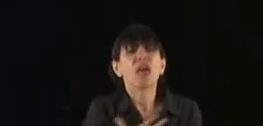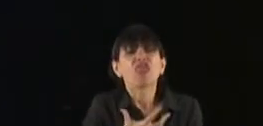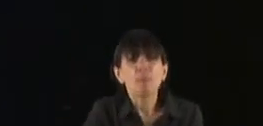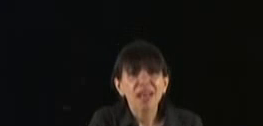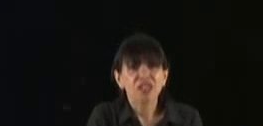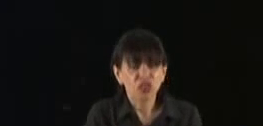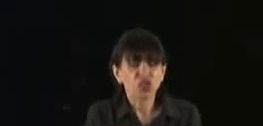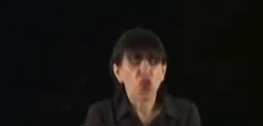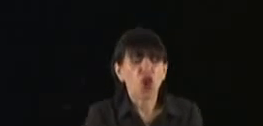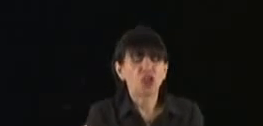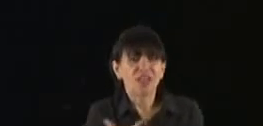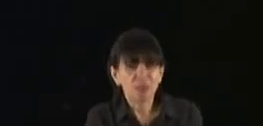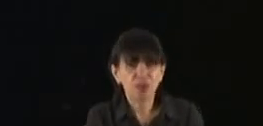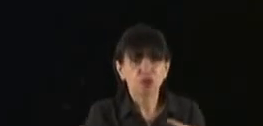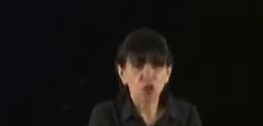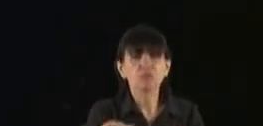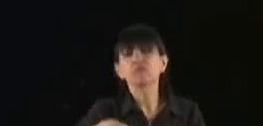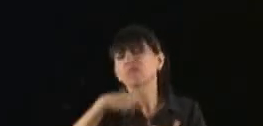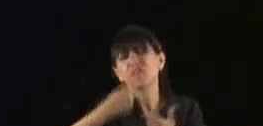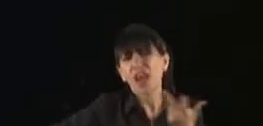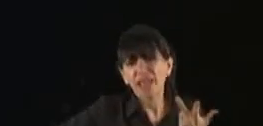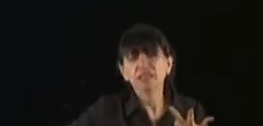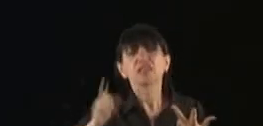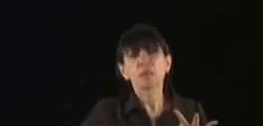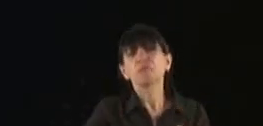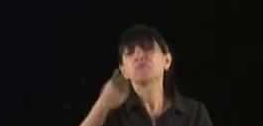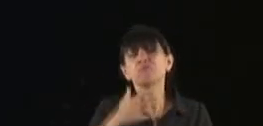antipsicóticos, los hipnóticos y los sedantes.